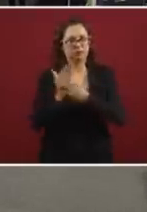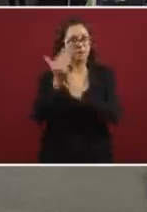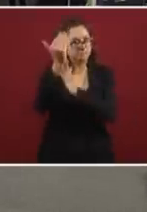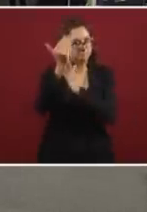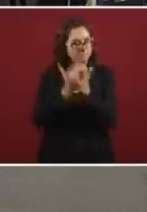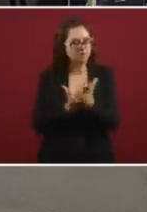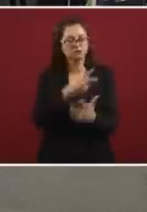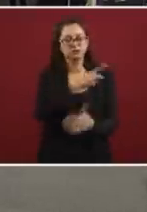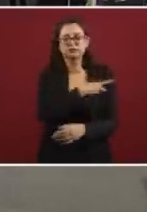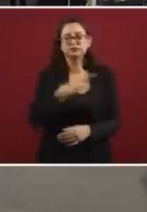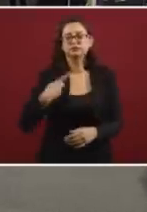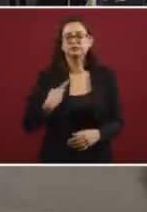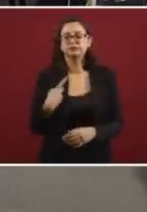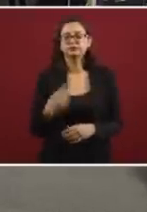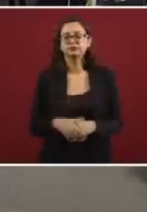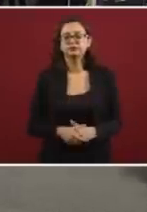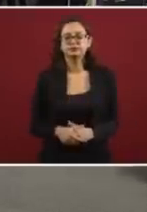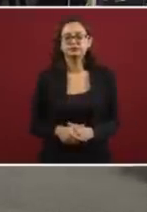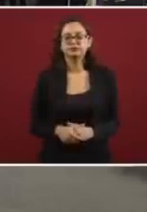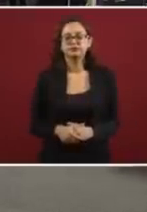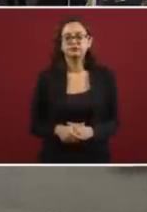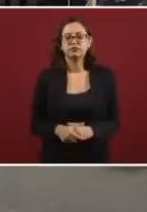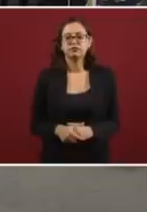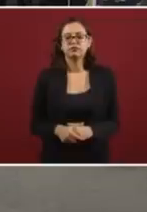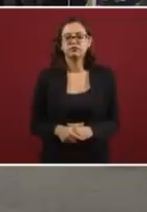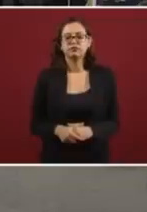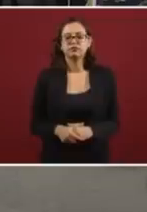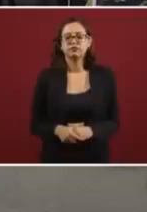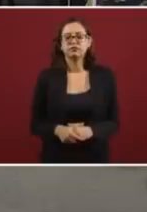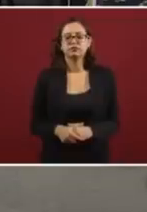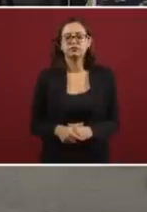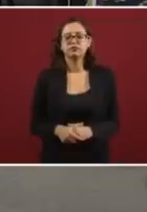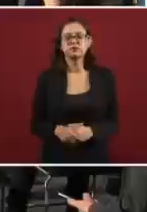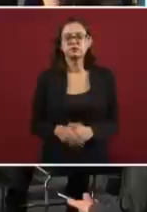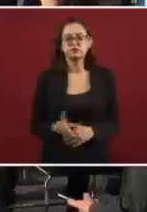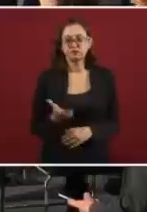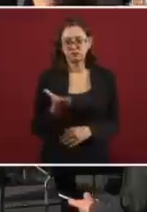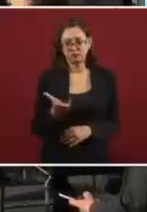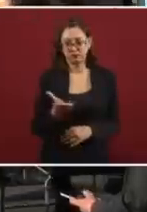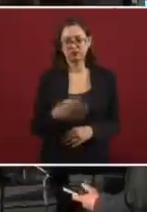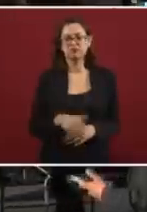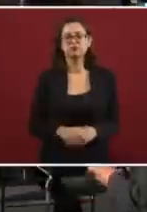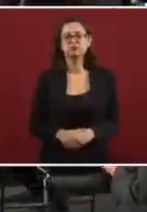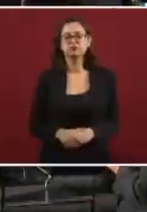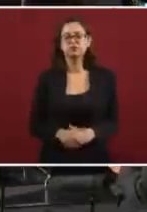droga sobre el tema vamos a ver